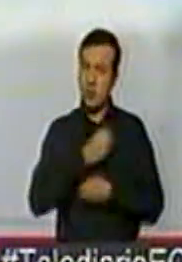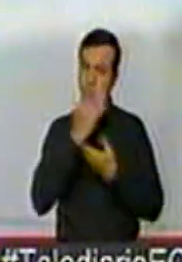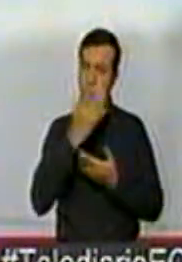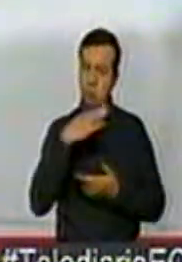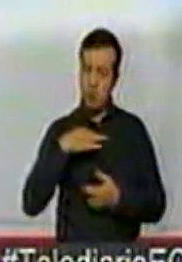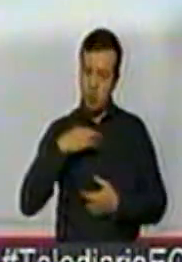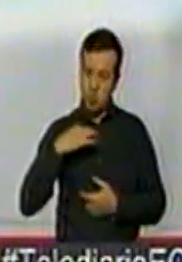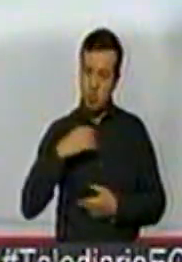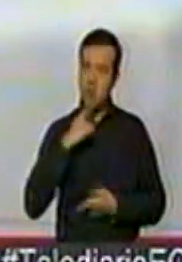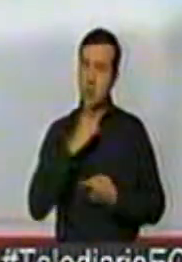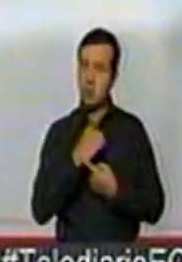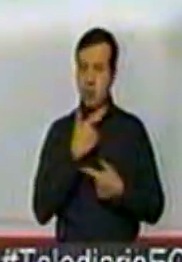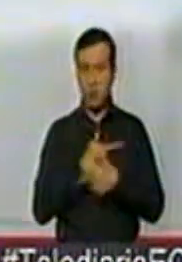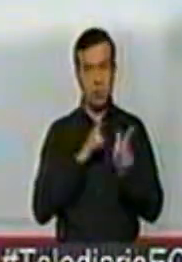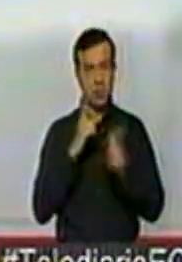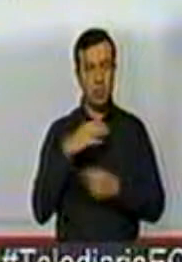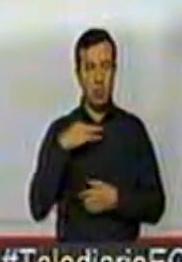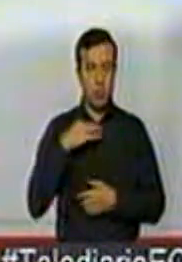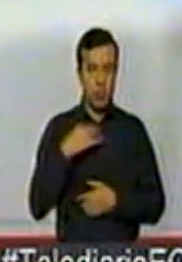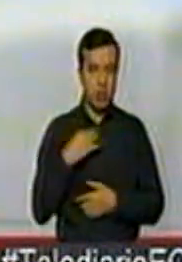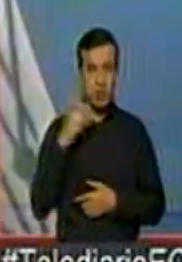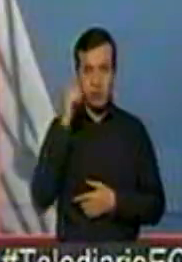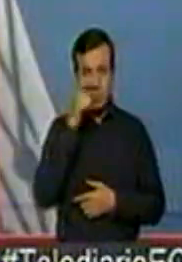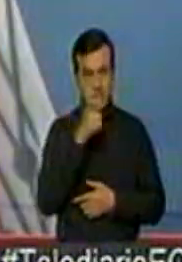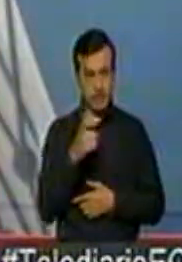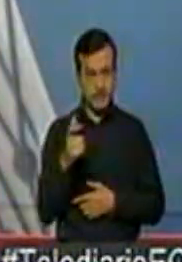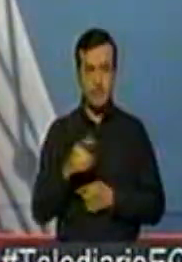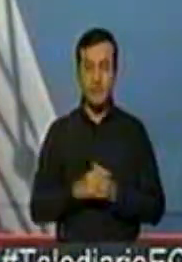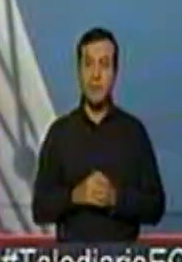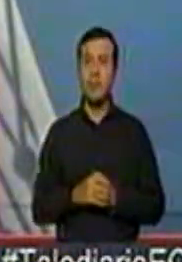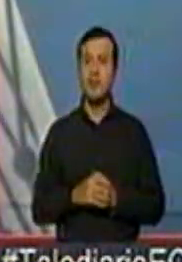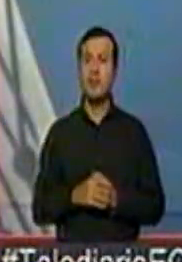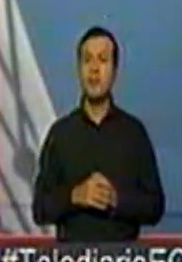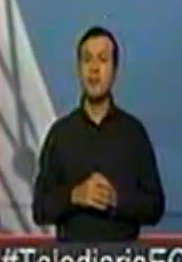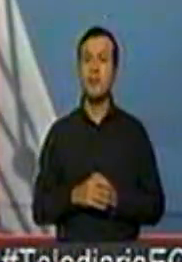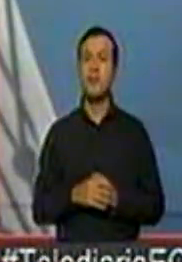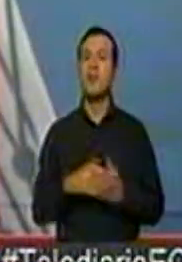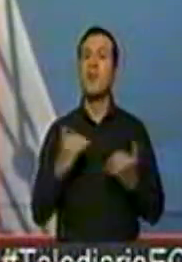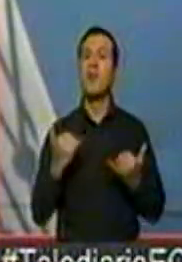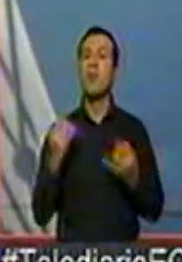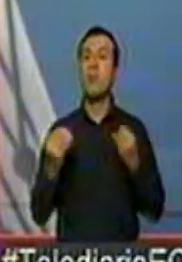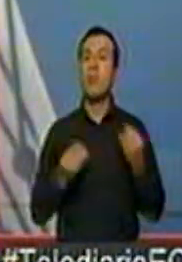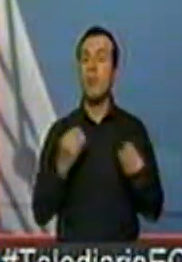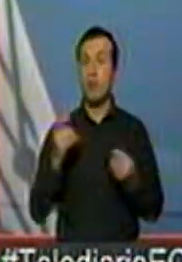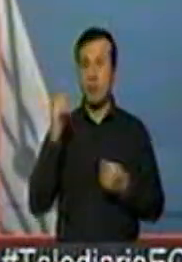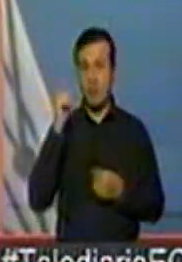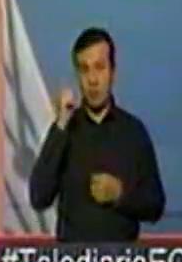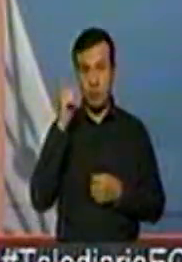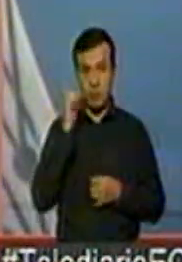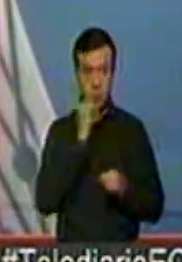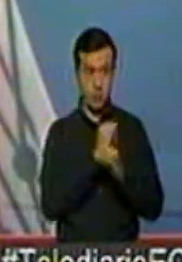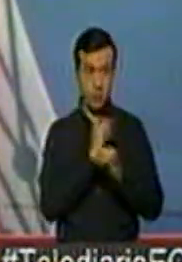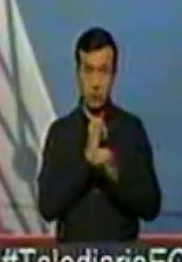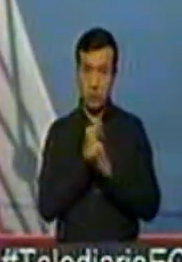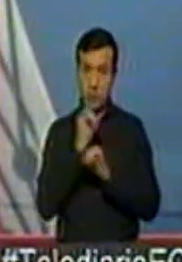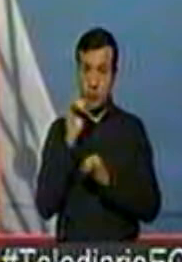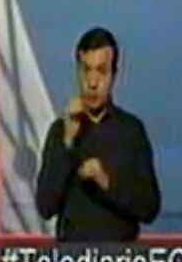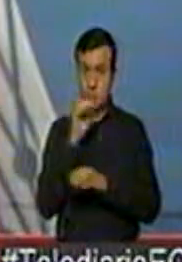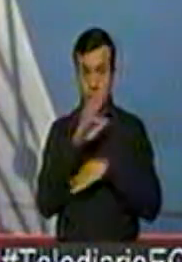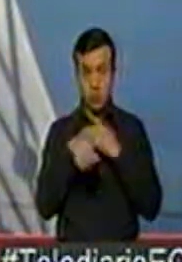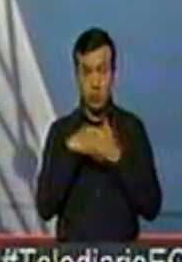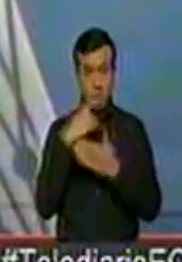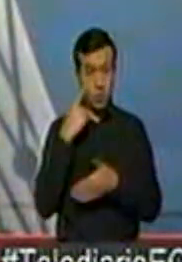manera voluntaria, libre y voluntaria, en la Fiscalía General del Estado. ¿Qué se espera ahora de las autoridades o de las instituciones a las cuales ha sido remitido toda